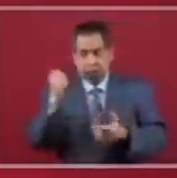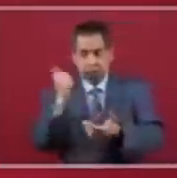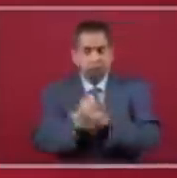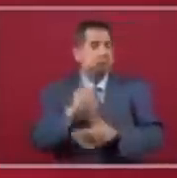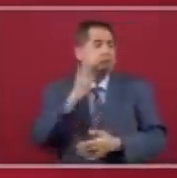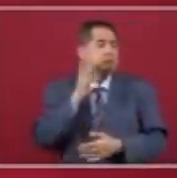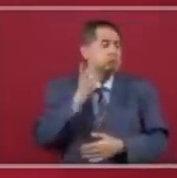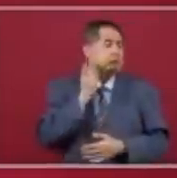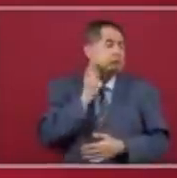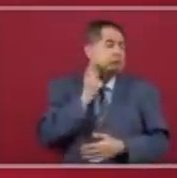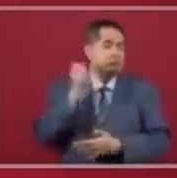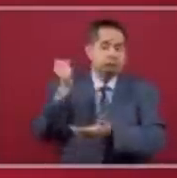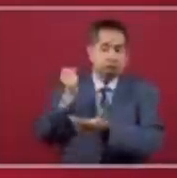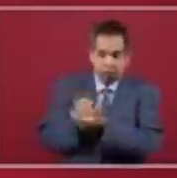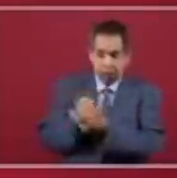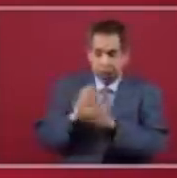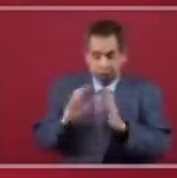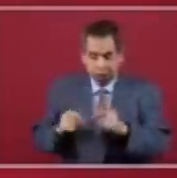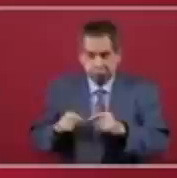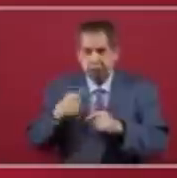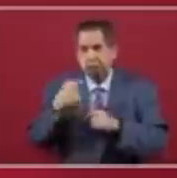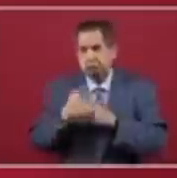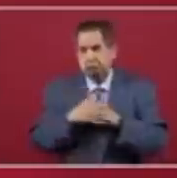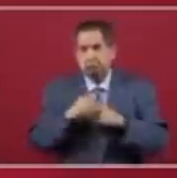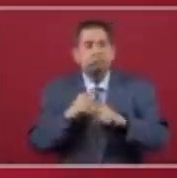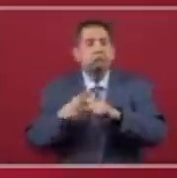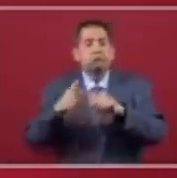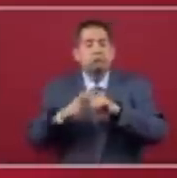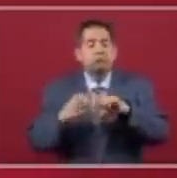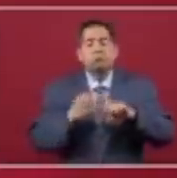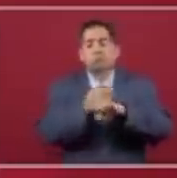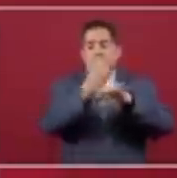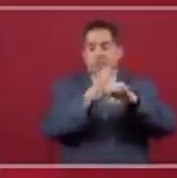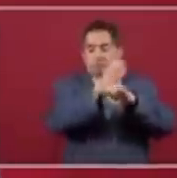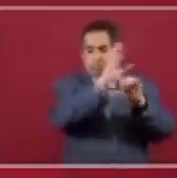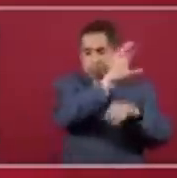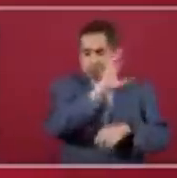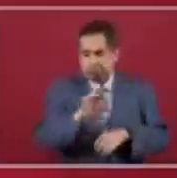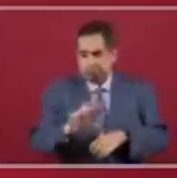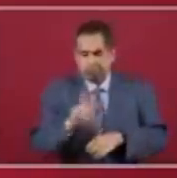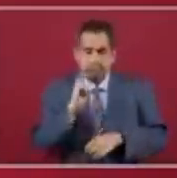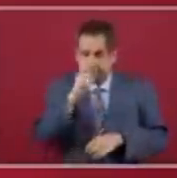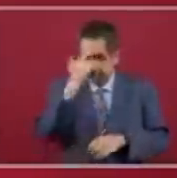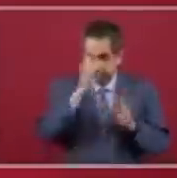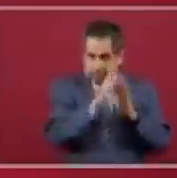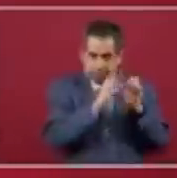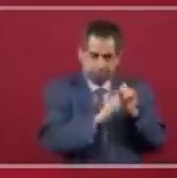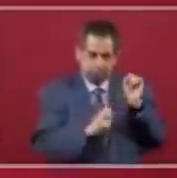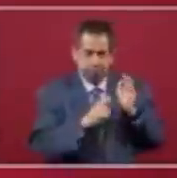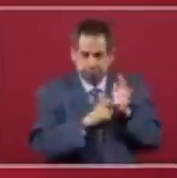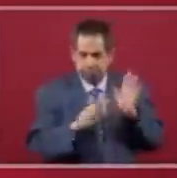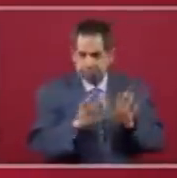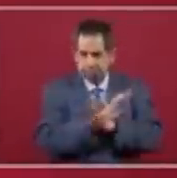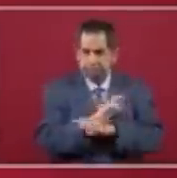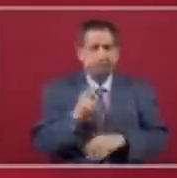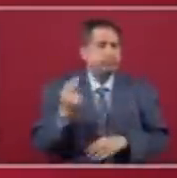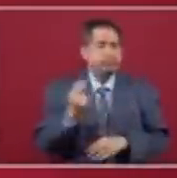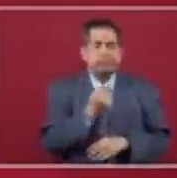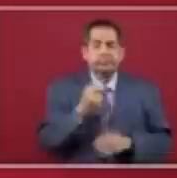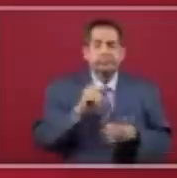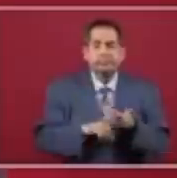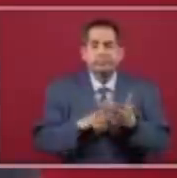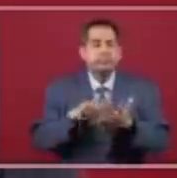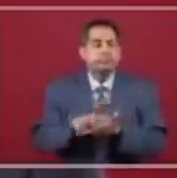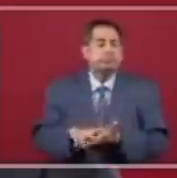Cámara de Diputados, que nos ayuden en los congresos locales, porque es una reforma constitucional que requiere de